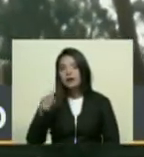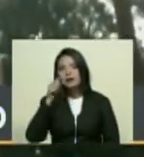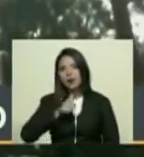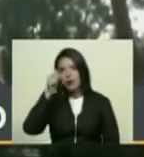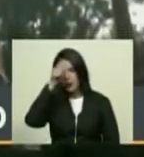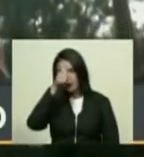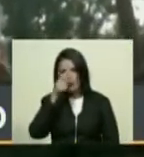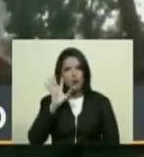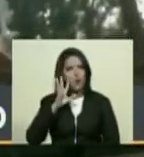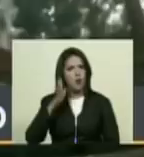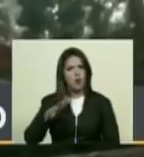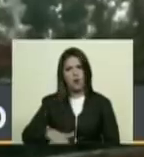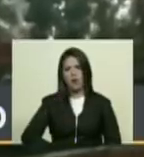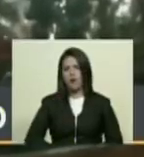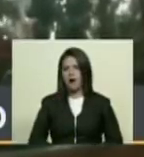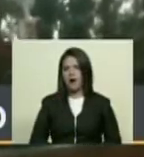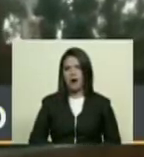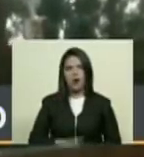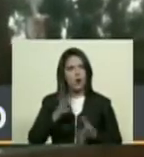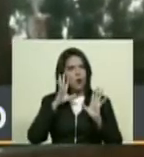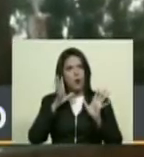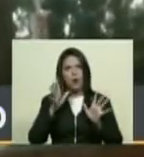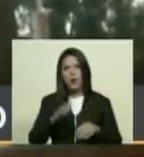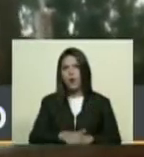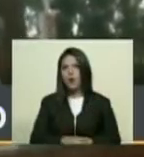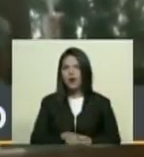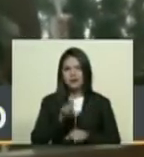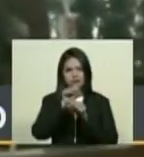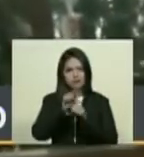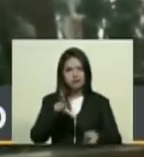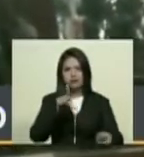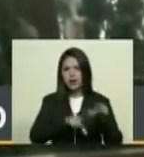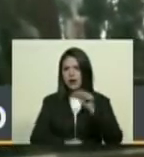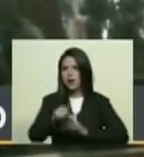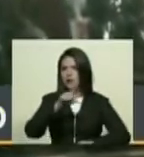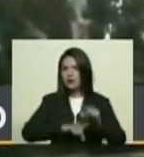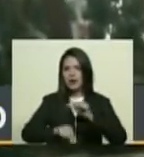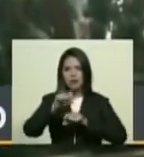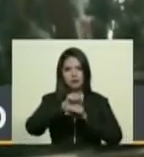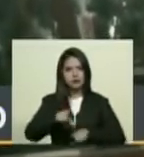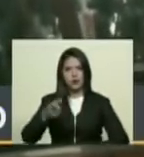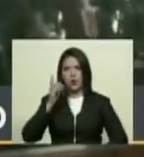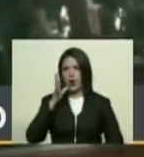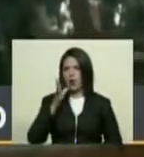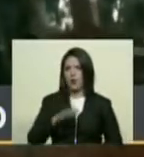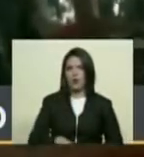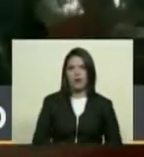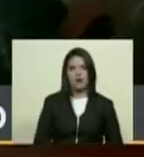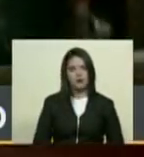locura. Fue una locura a través de las redes sociales,